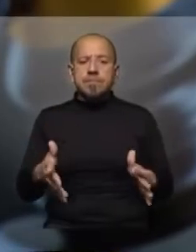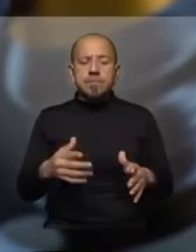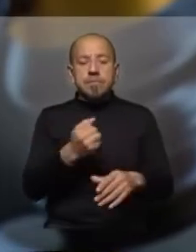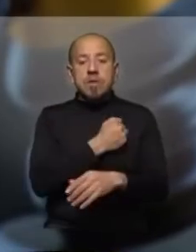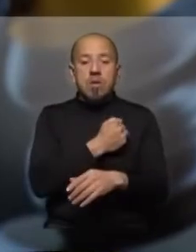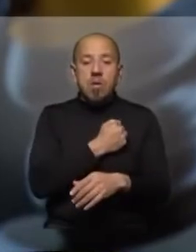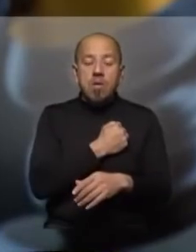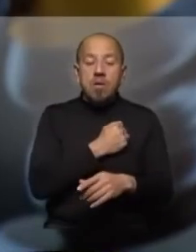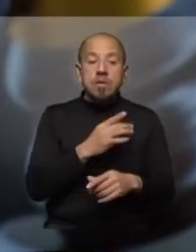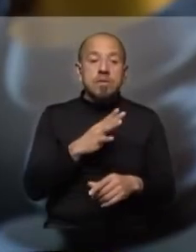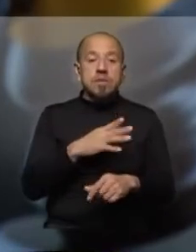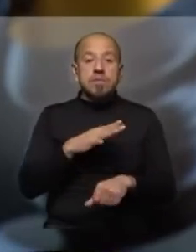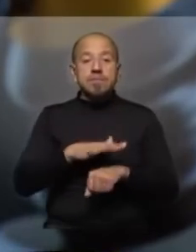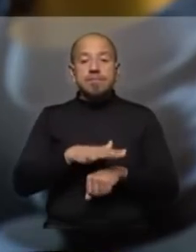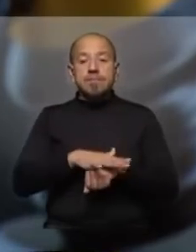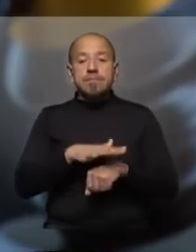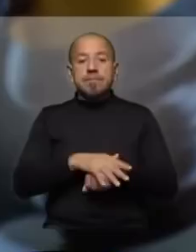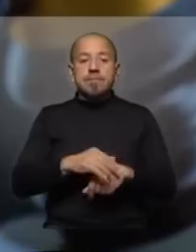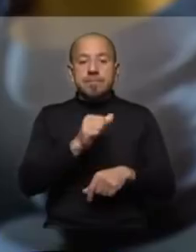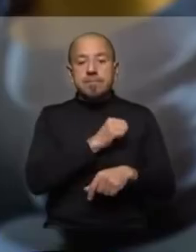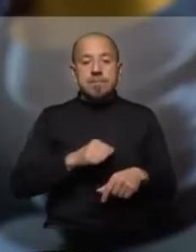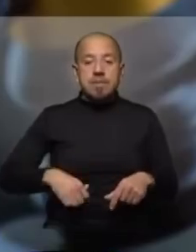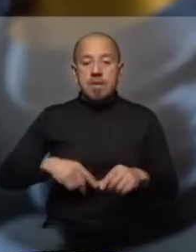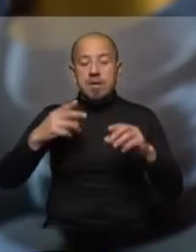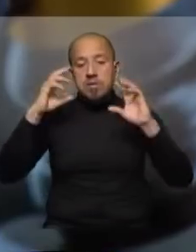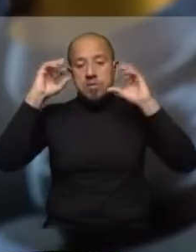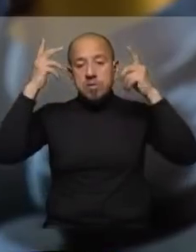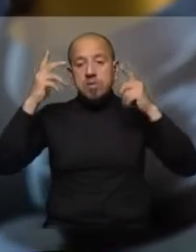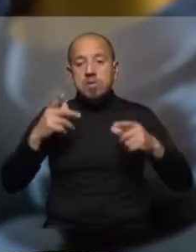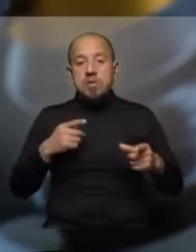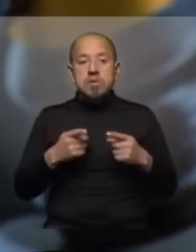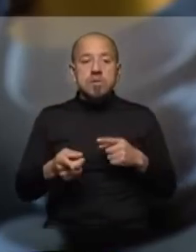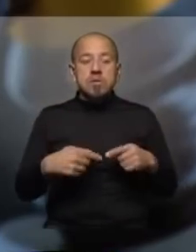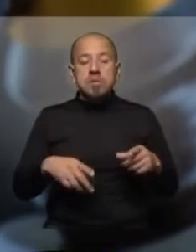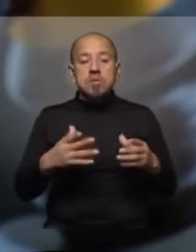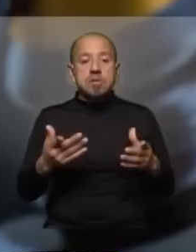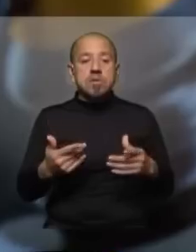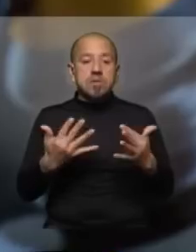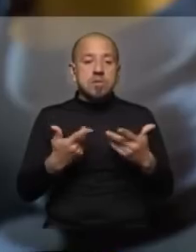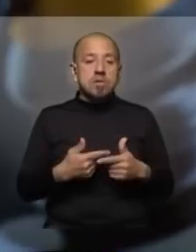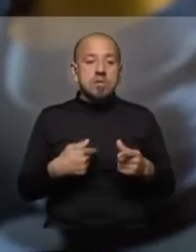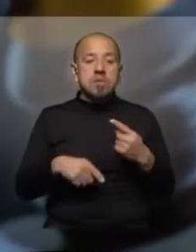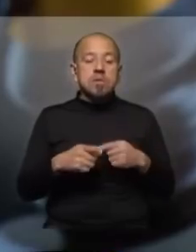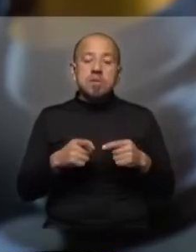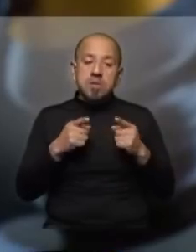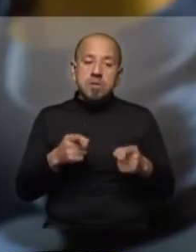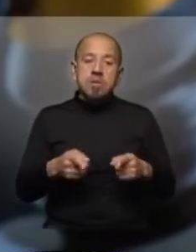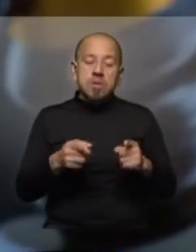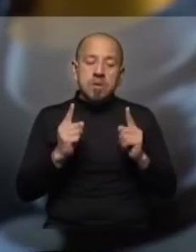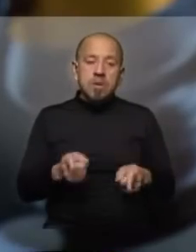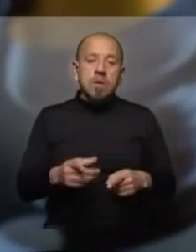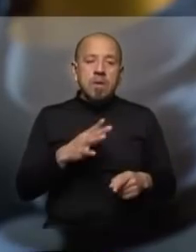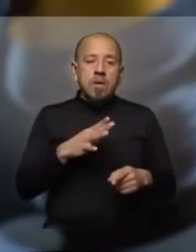la palabra porque hay momentos en que el estado tiene que ejercer la violencia para restituir el orden o para bueno eso también tiene que estar